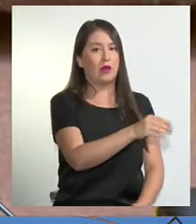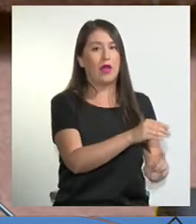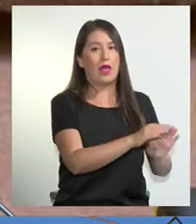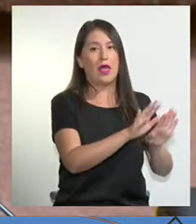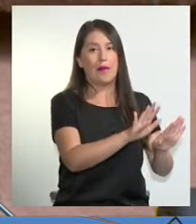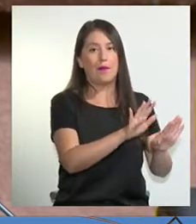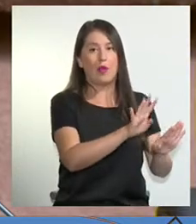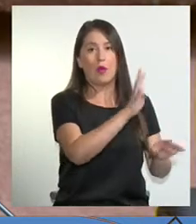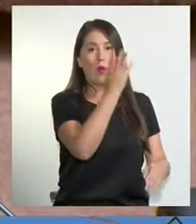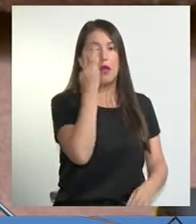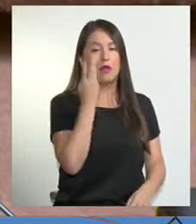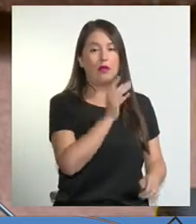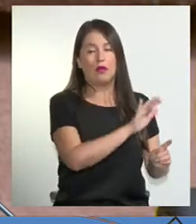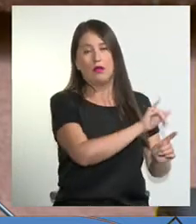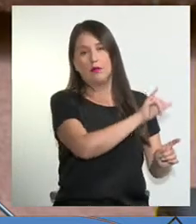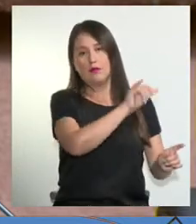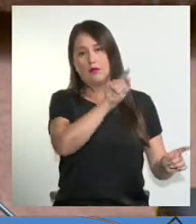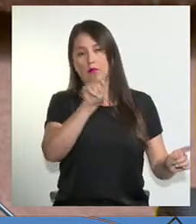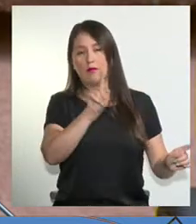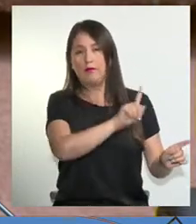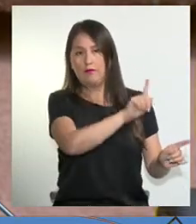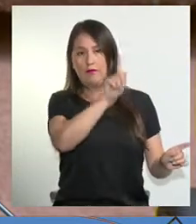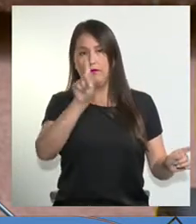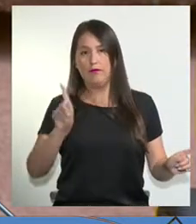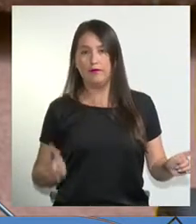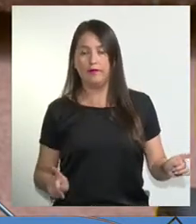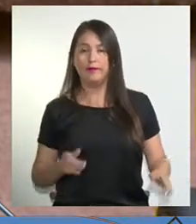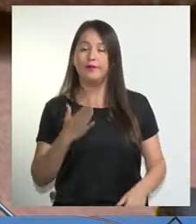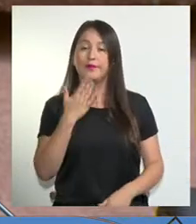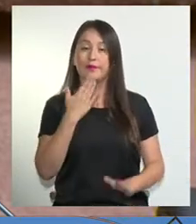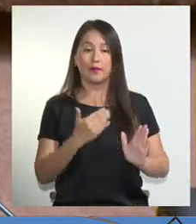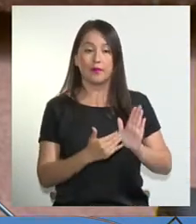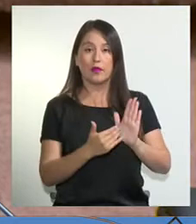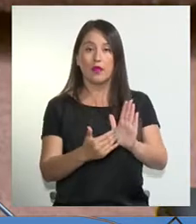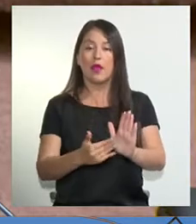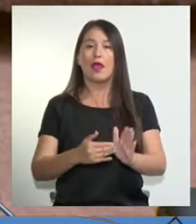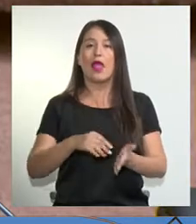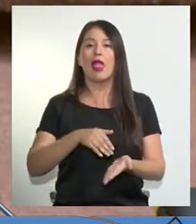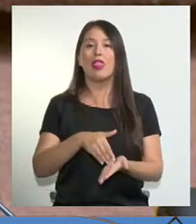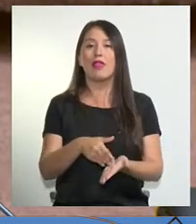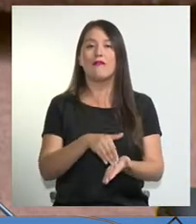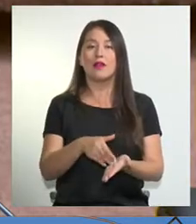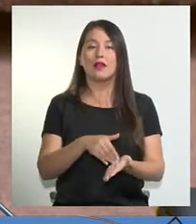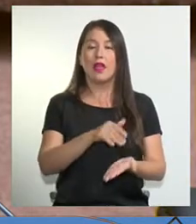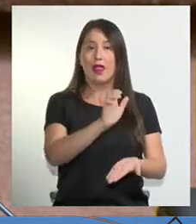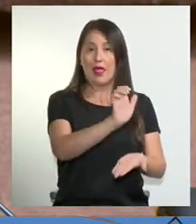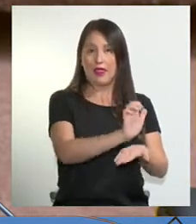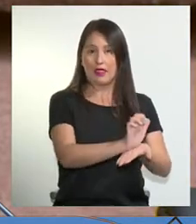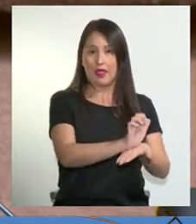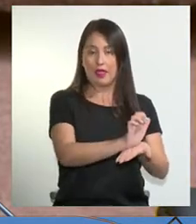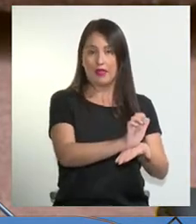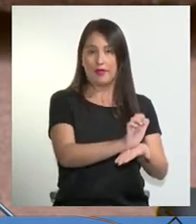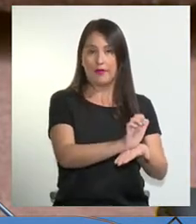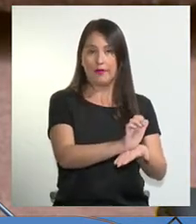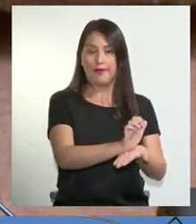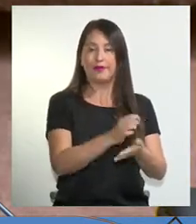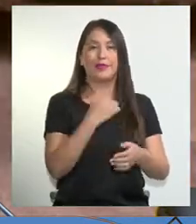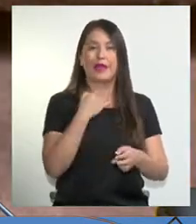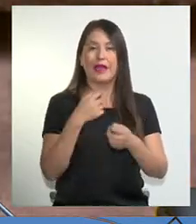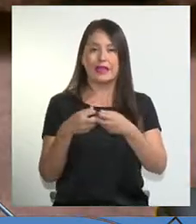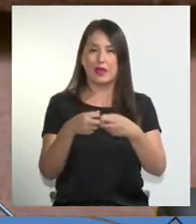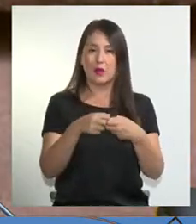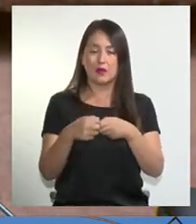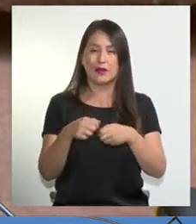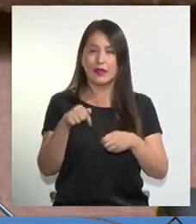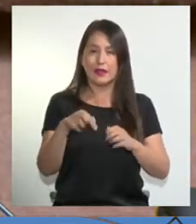además, presidenta, esta crisis sanitaria también revela la debilidad del Estado. Y parte de la debilidad del Estado es la que se discute en este proyecto